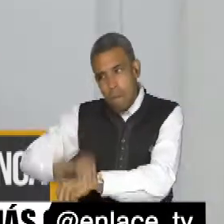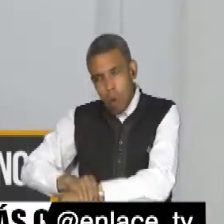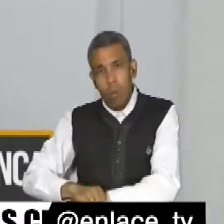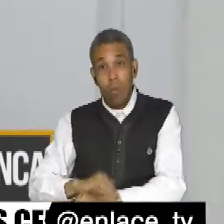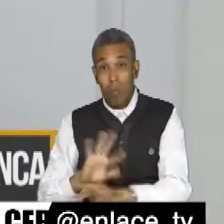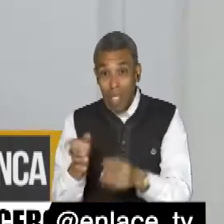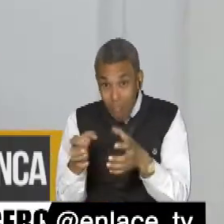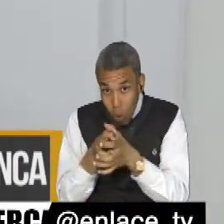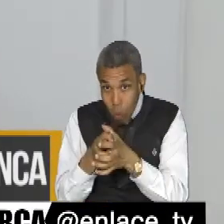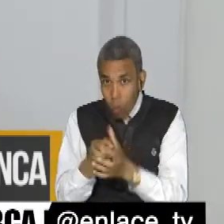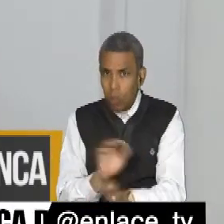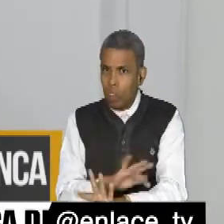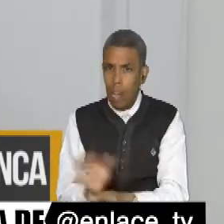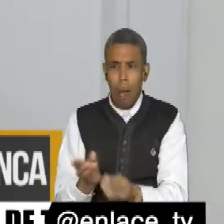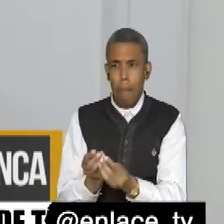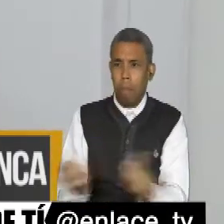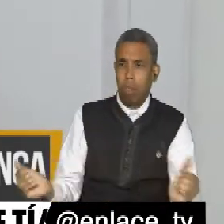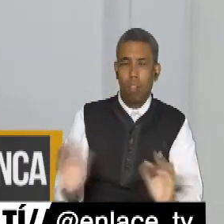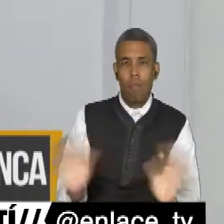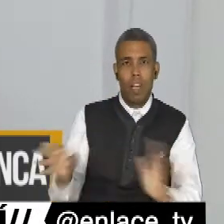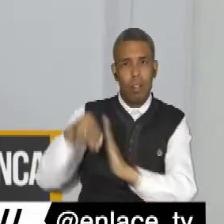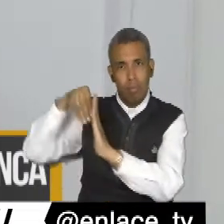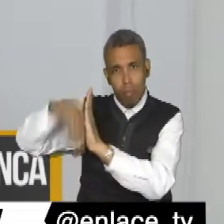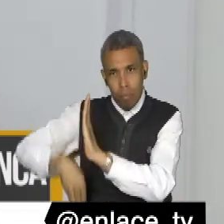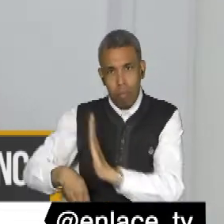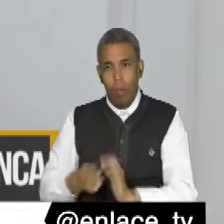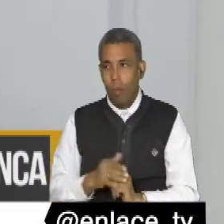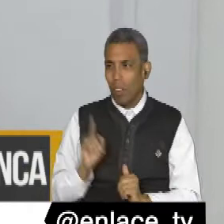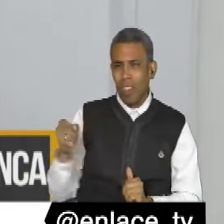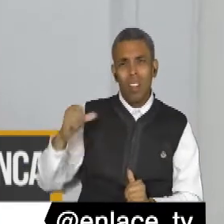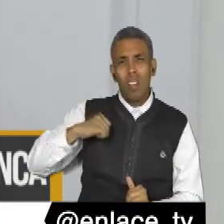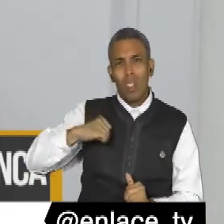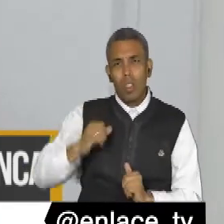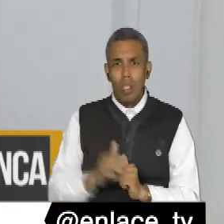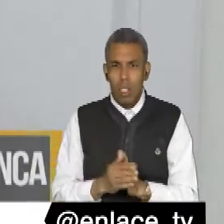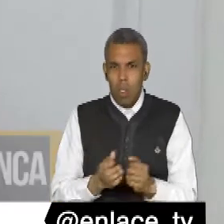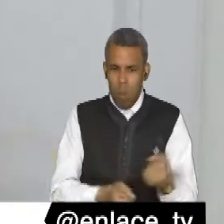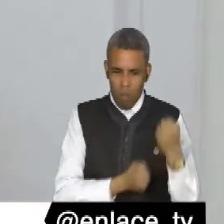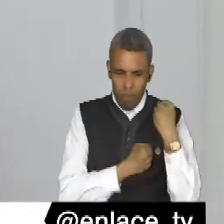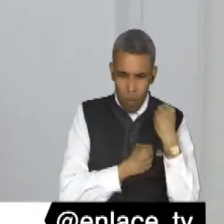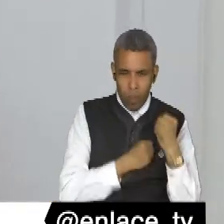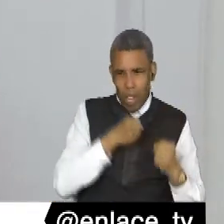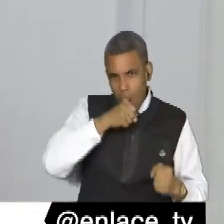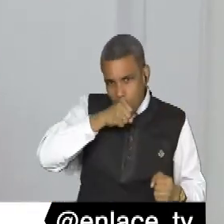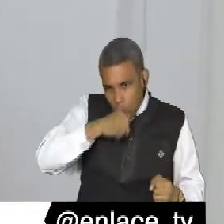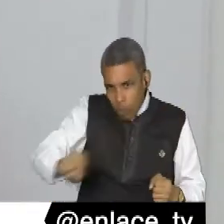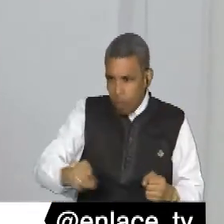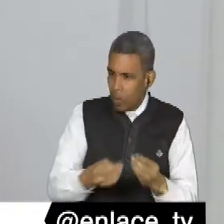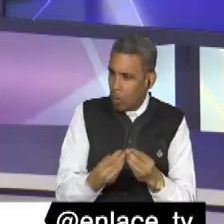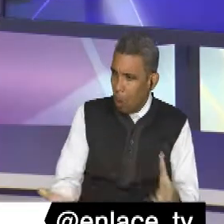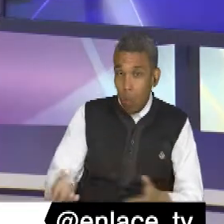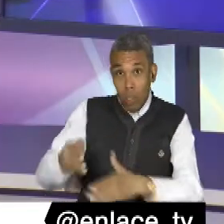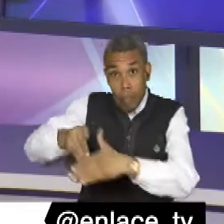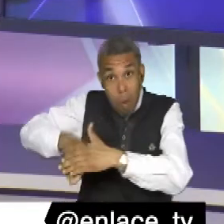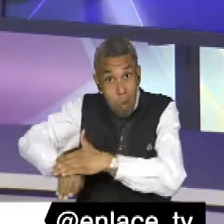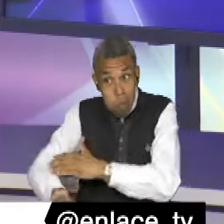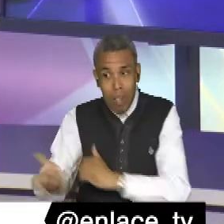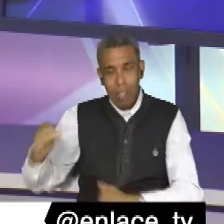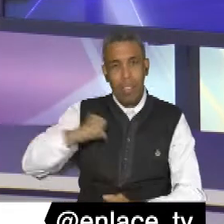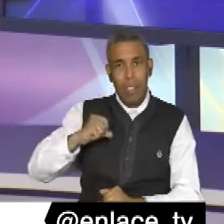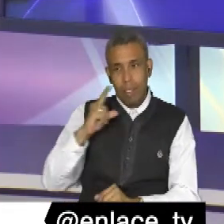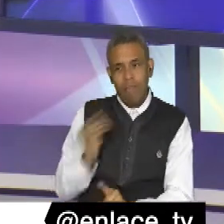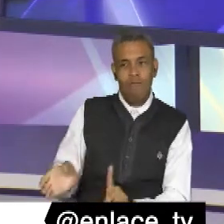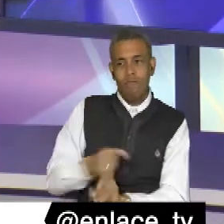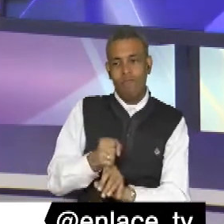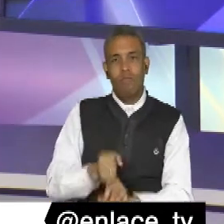terrorista. Este sujeto contaba además con un arsenal importante para cometer sus actos delictivos. El